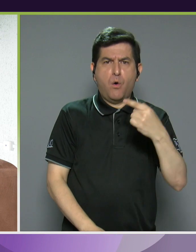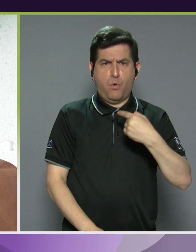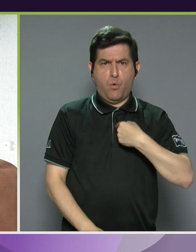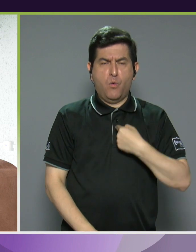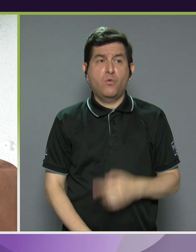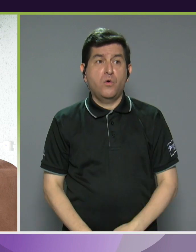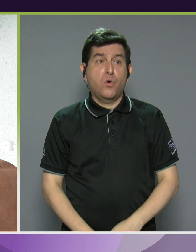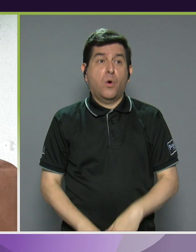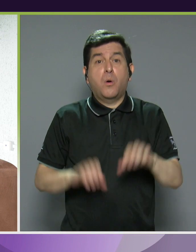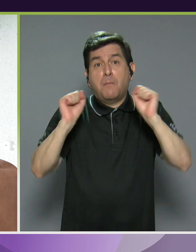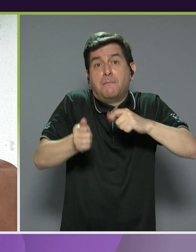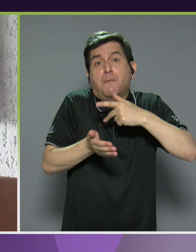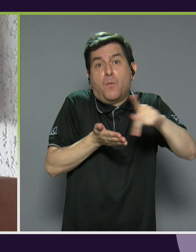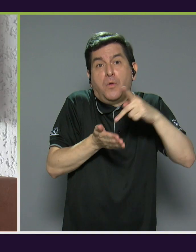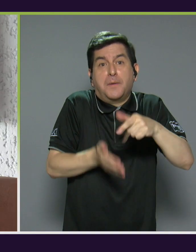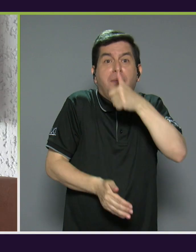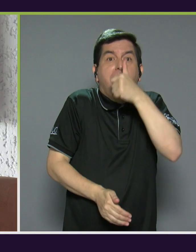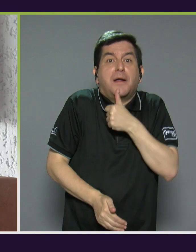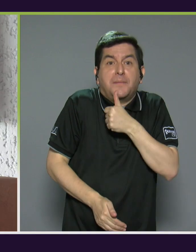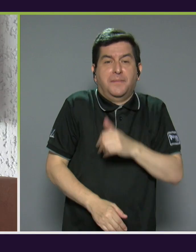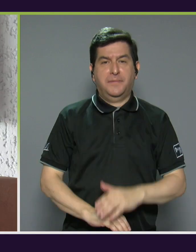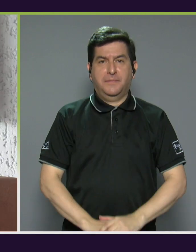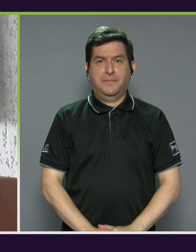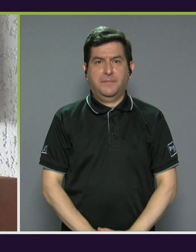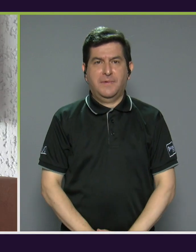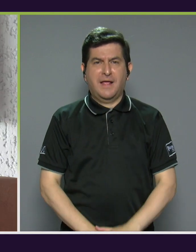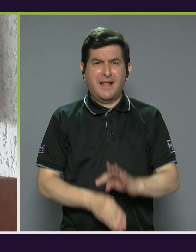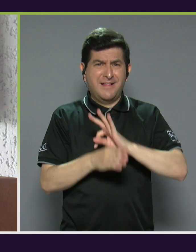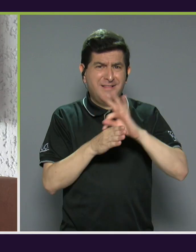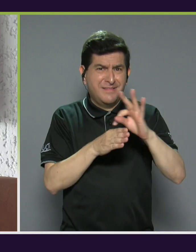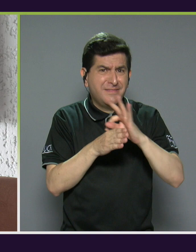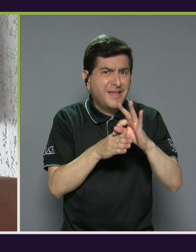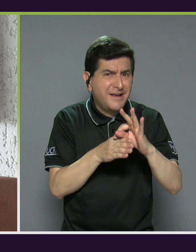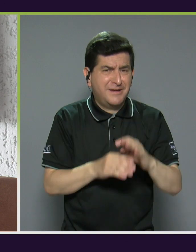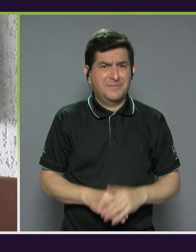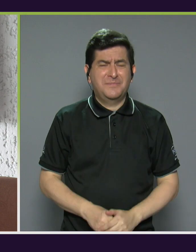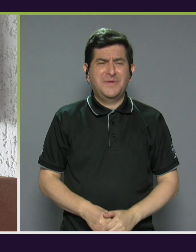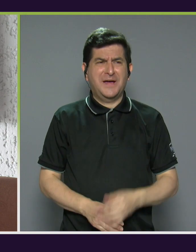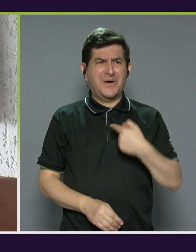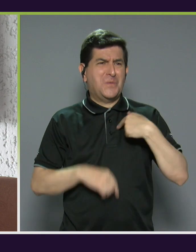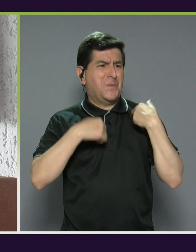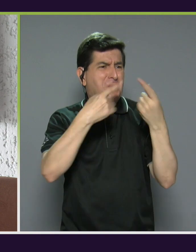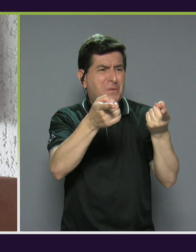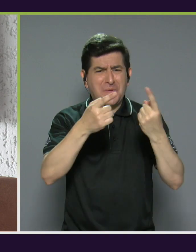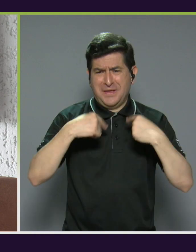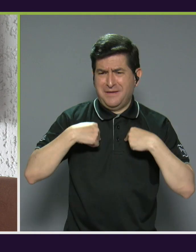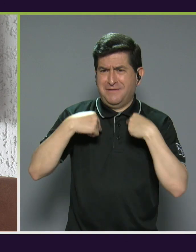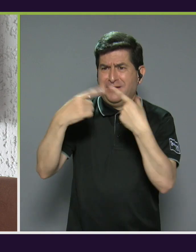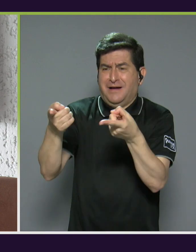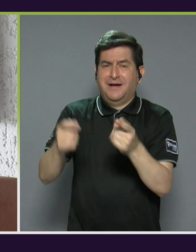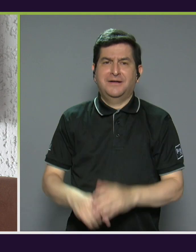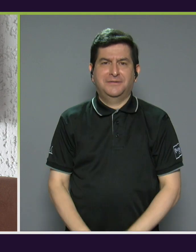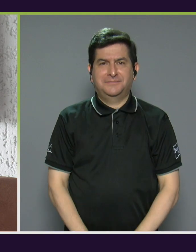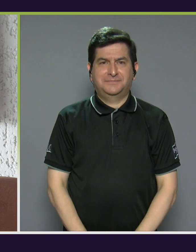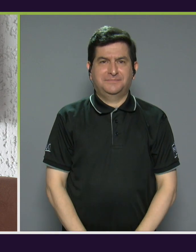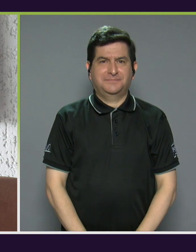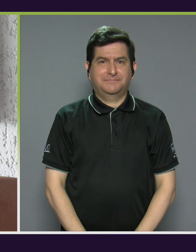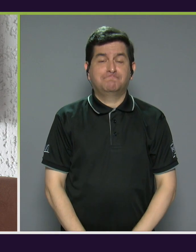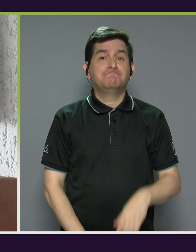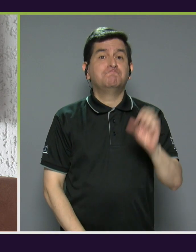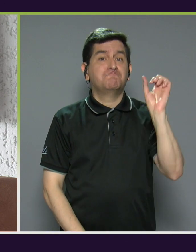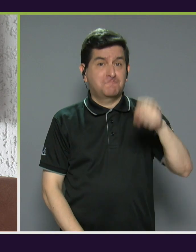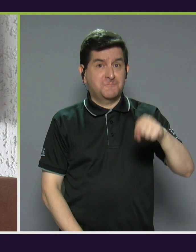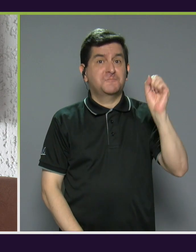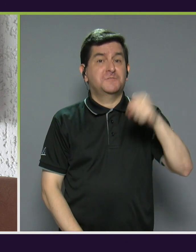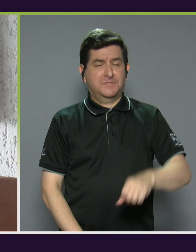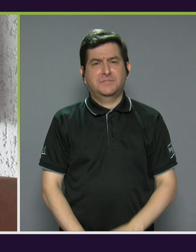puedes pagar una privada, una terapia, entonces tenés que andar como de un lado para el otro, ¿verdad? Entonces pues sí hay más,